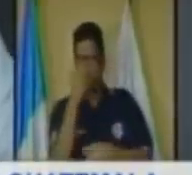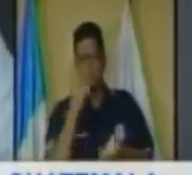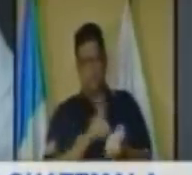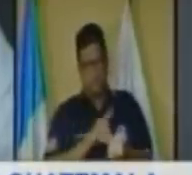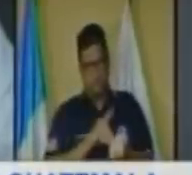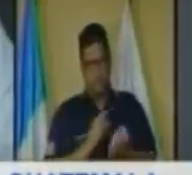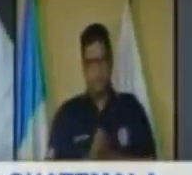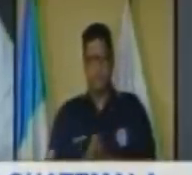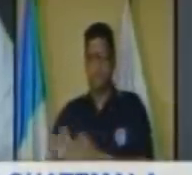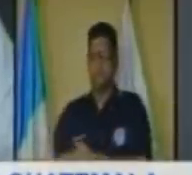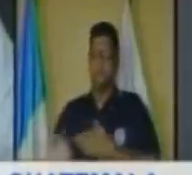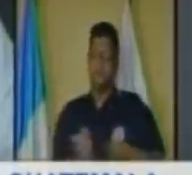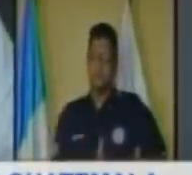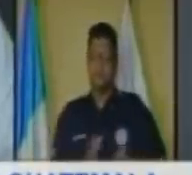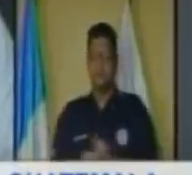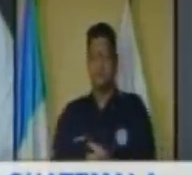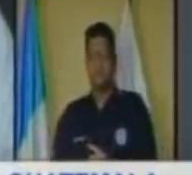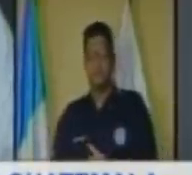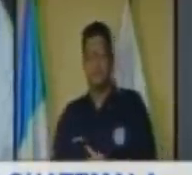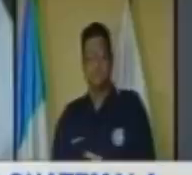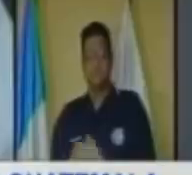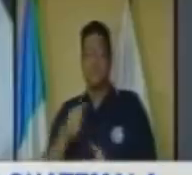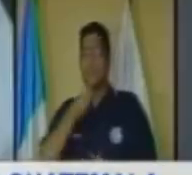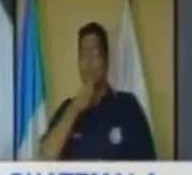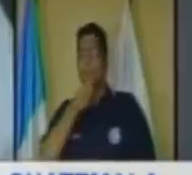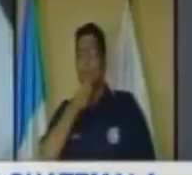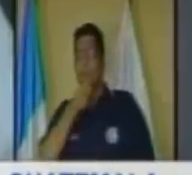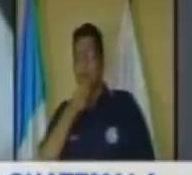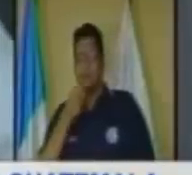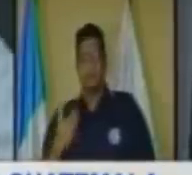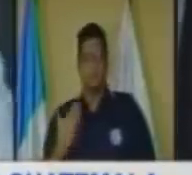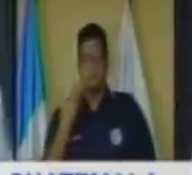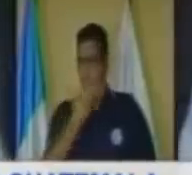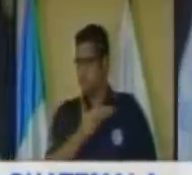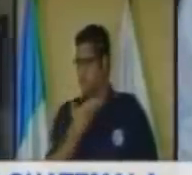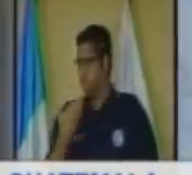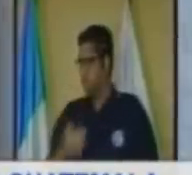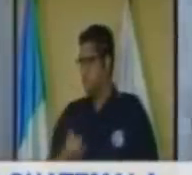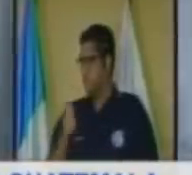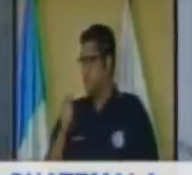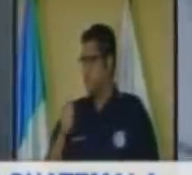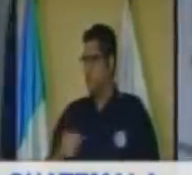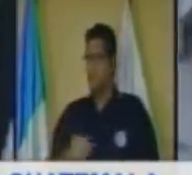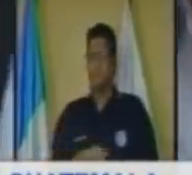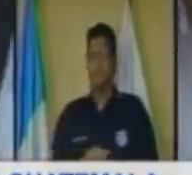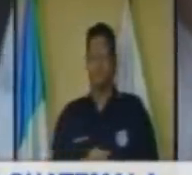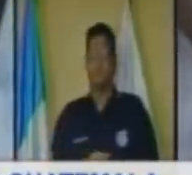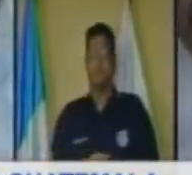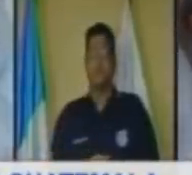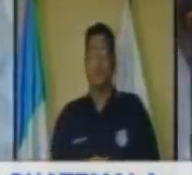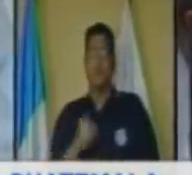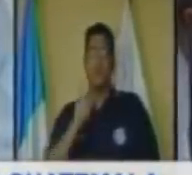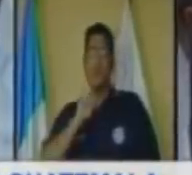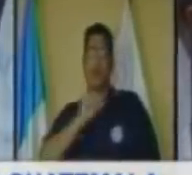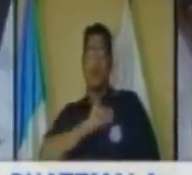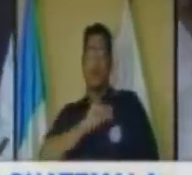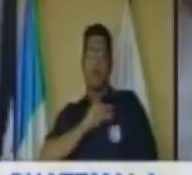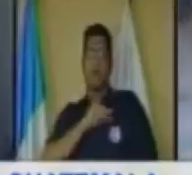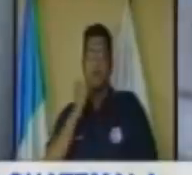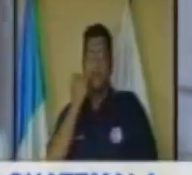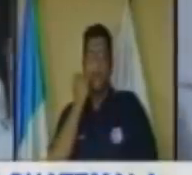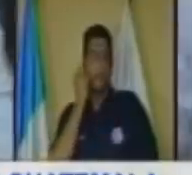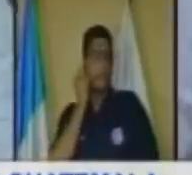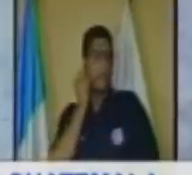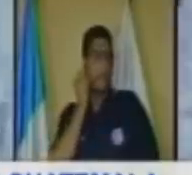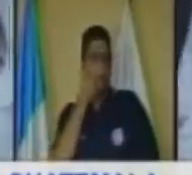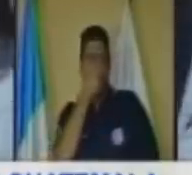doctora. Ahora voy a dejar en el uso del micrófono a la doctora Ana Ortiz, que es la gerente de DICS, para que les explique al detalle las